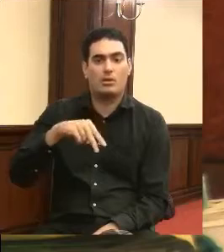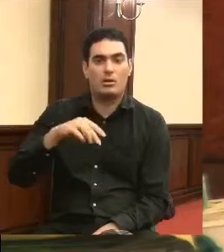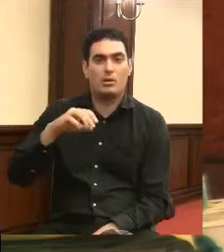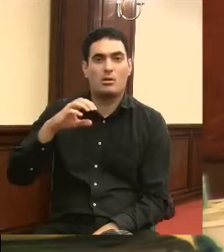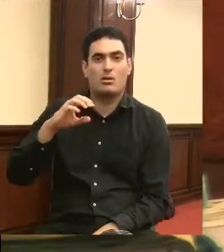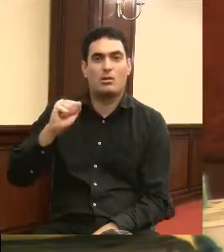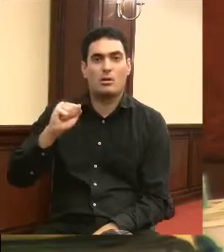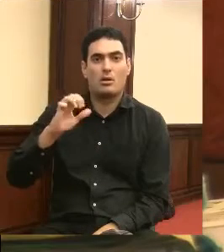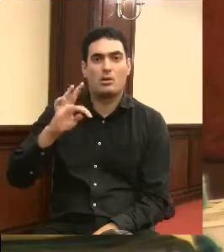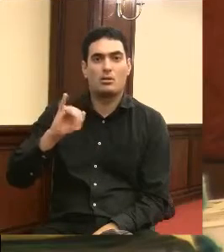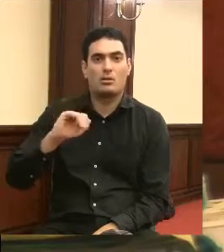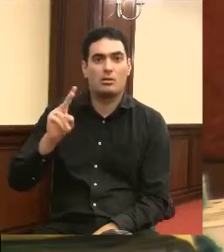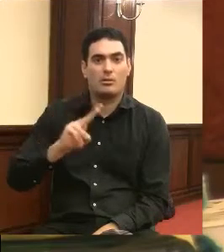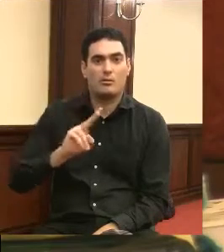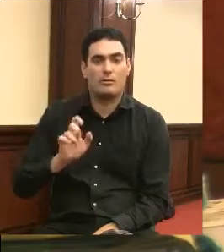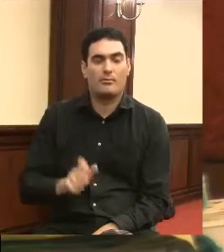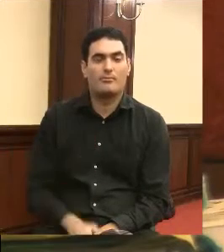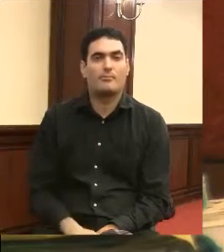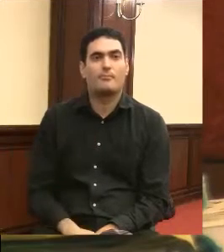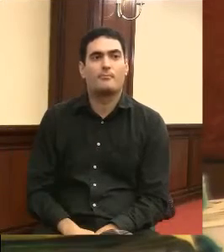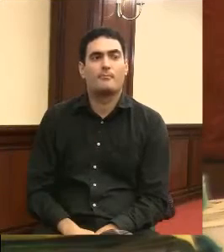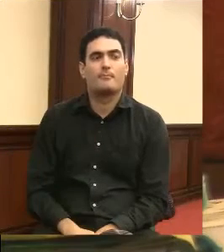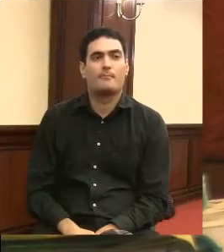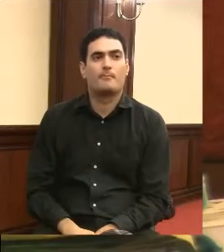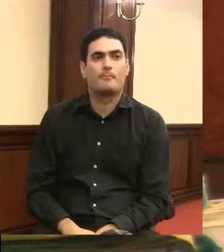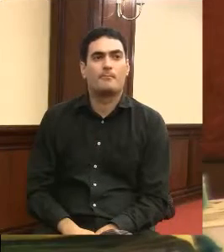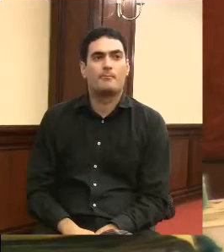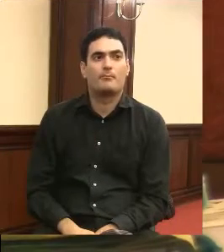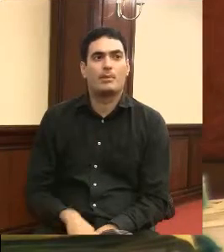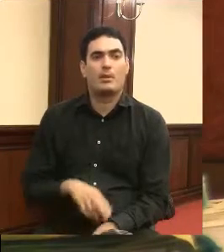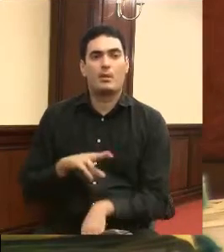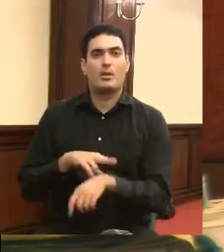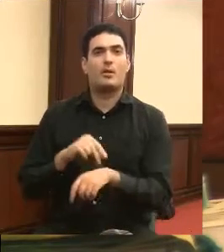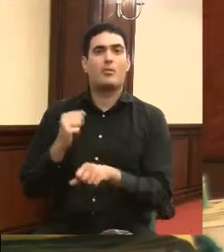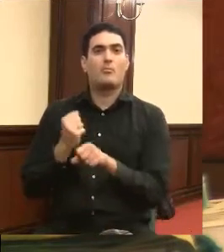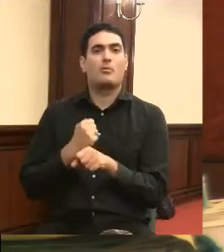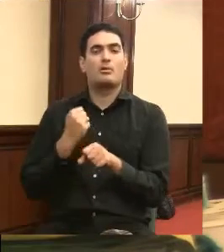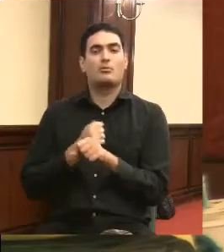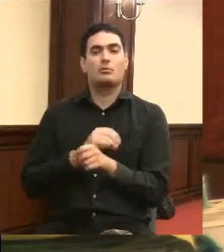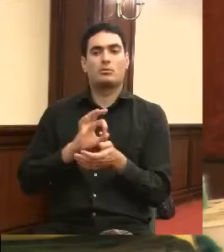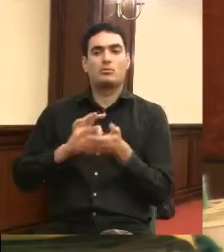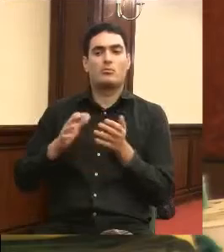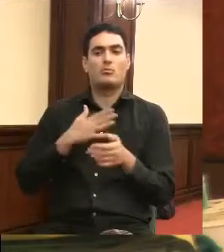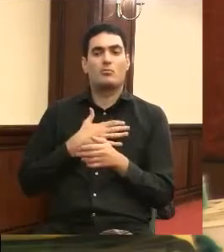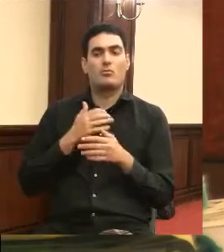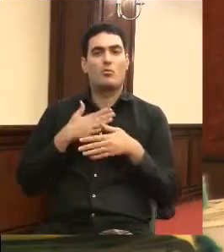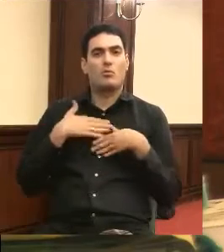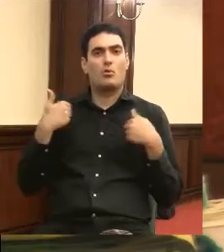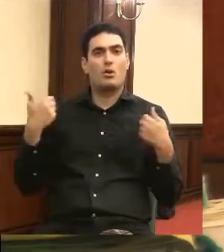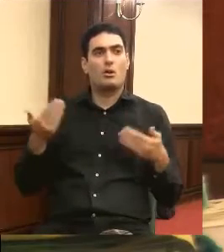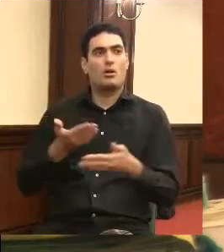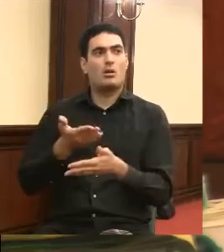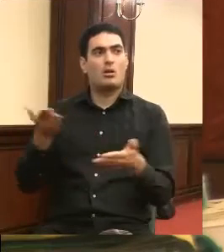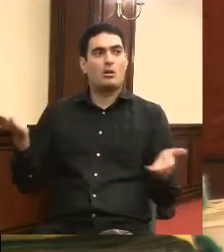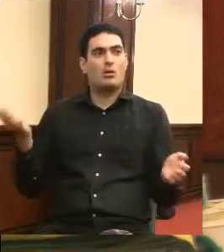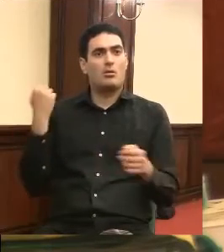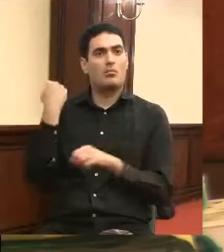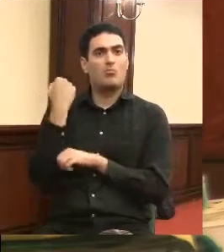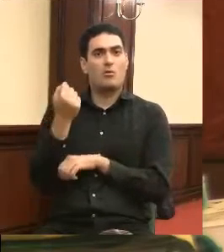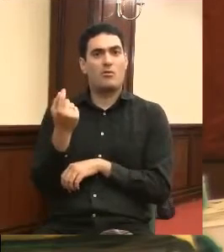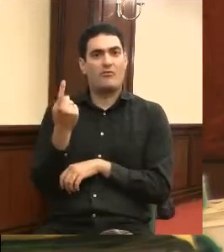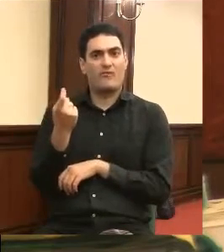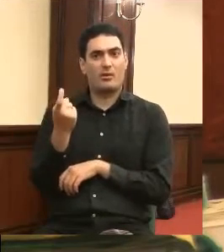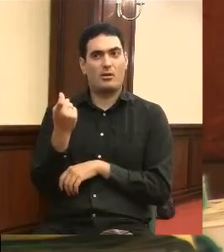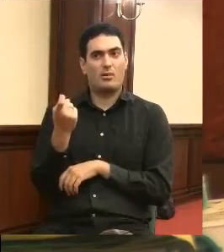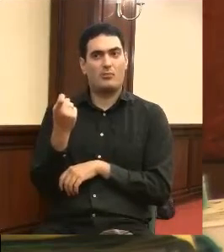a los trabajadores de Virgin Active y sobre todo poner a disposición los servicios municipales, tanto la Delegación de Empleo